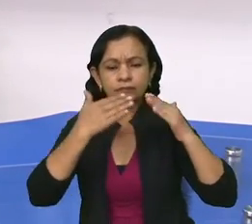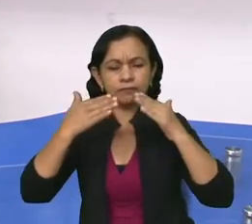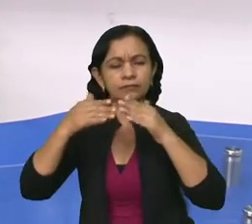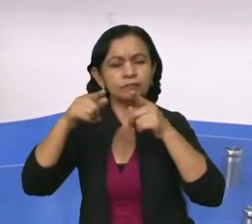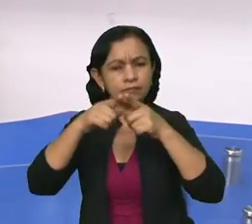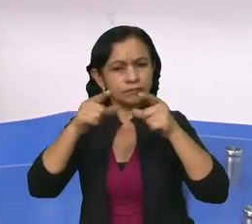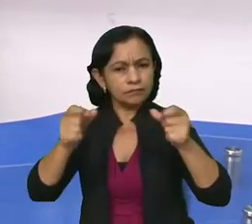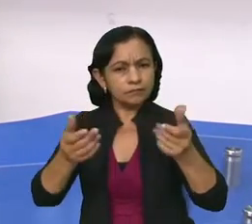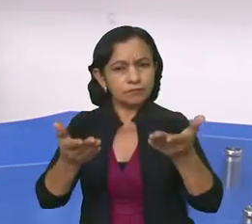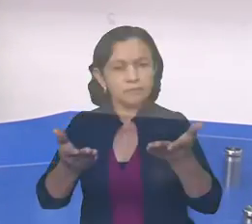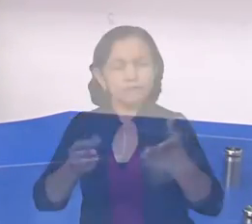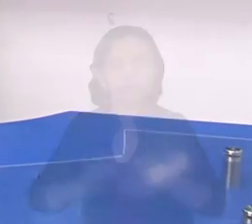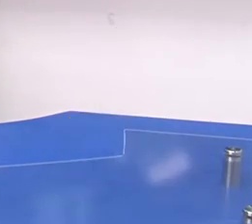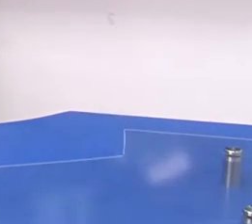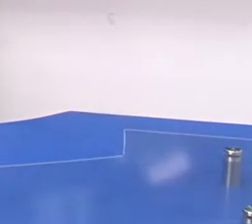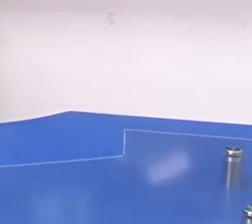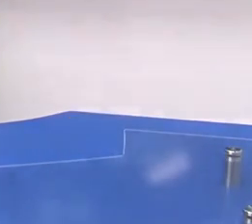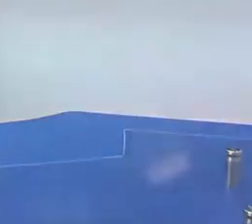capitalino. Veamos.